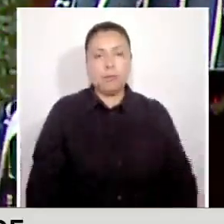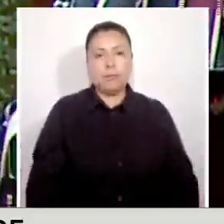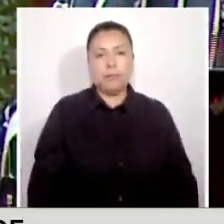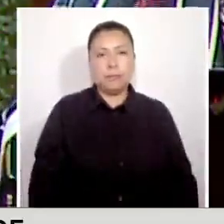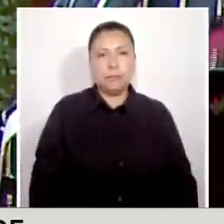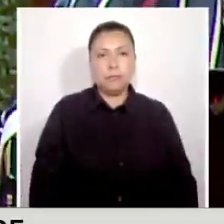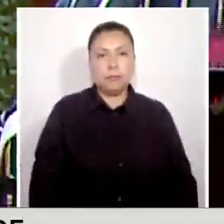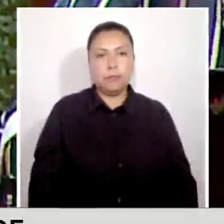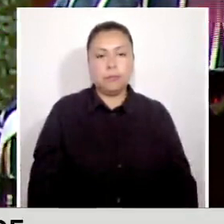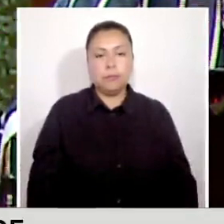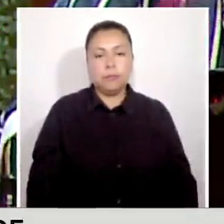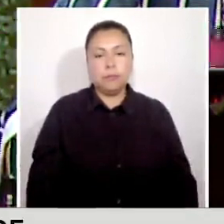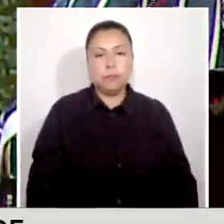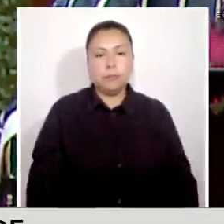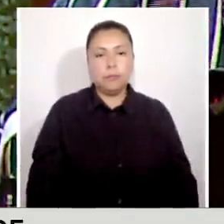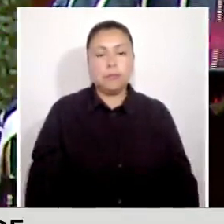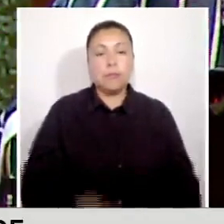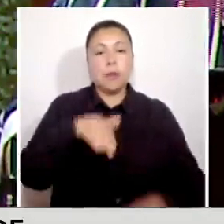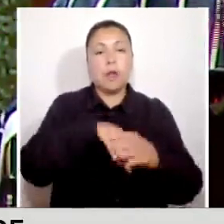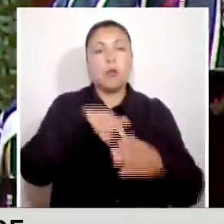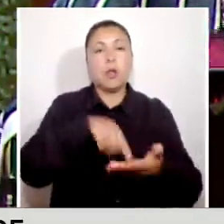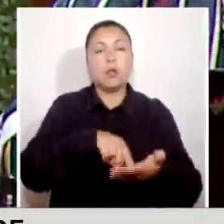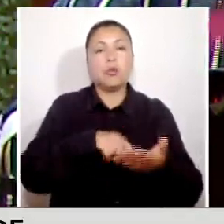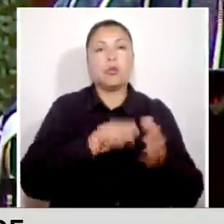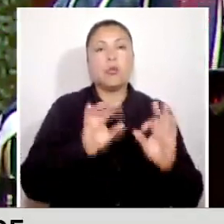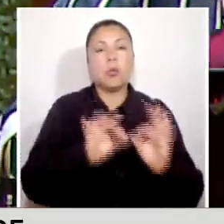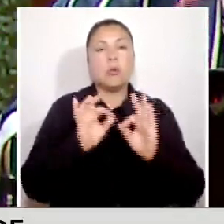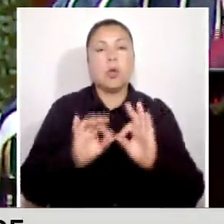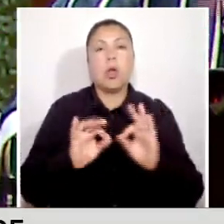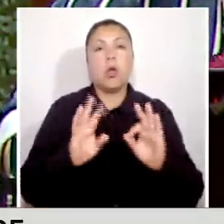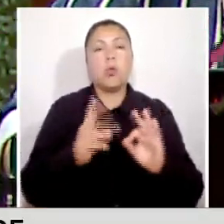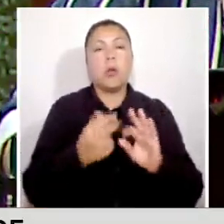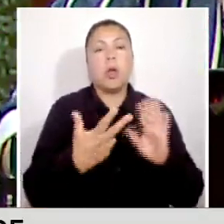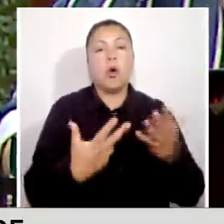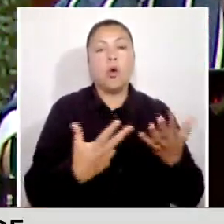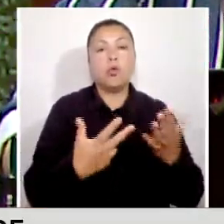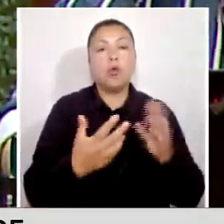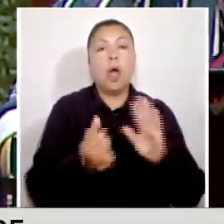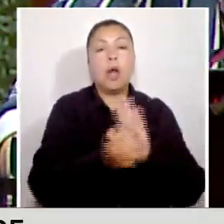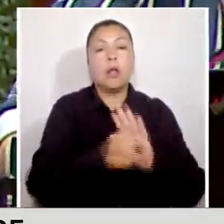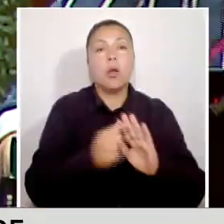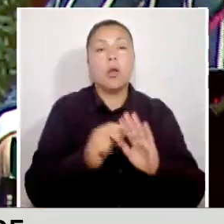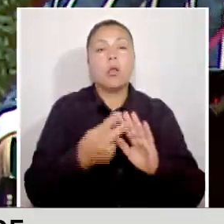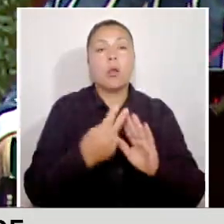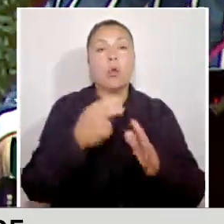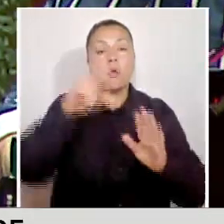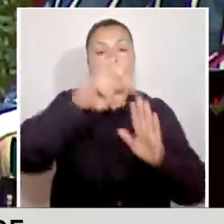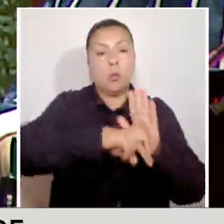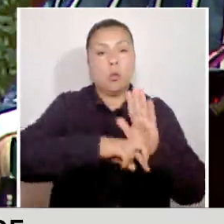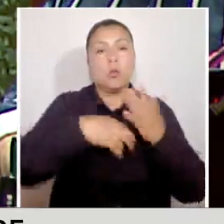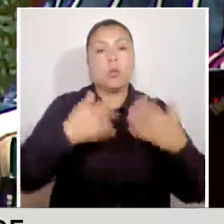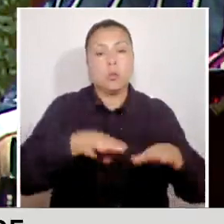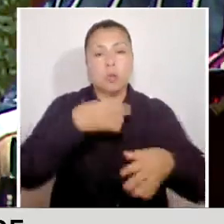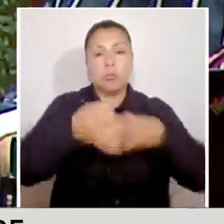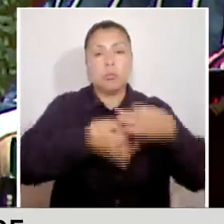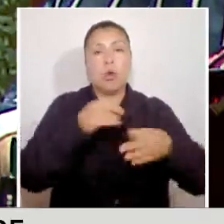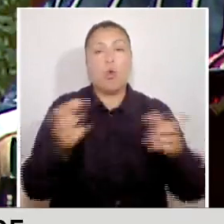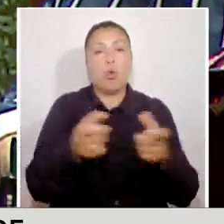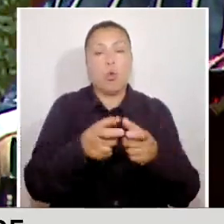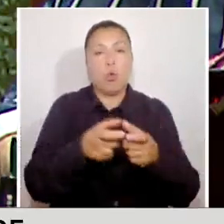aprobado en votación particular del artículo del proyecto en los términos propuestos por la comisión de